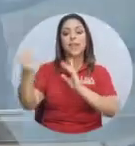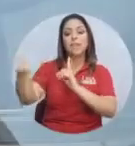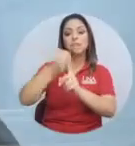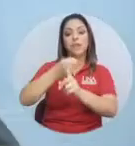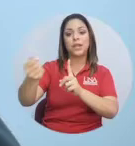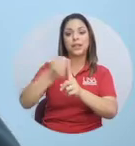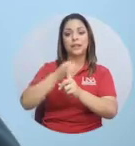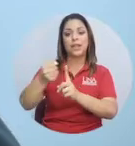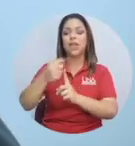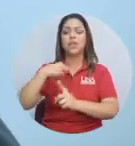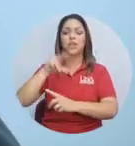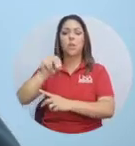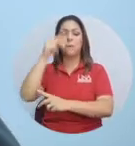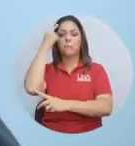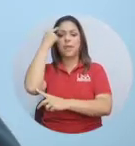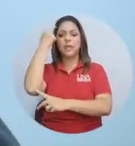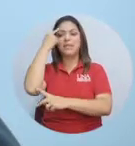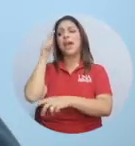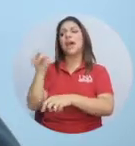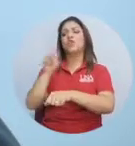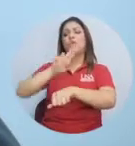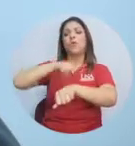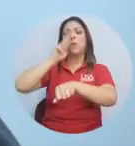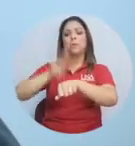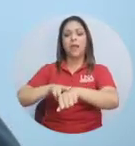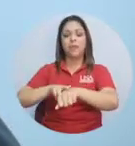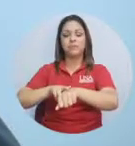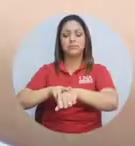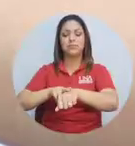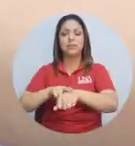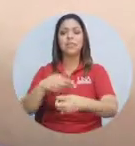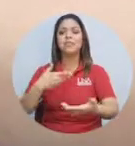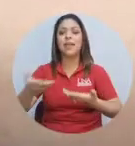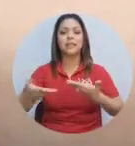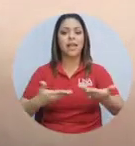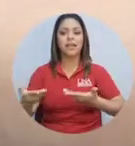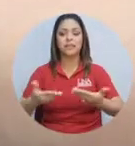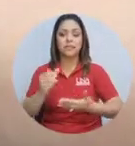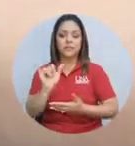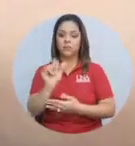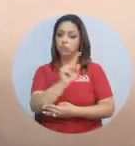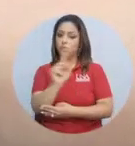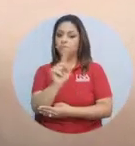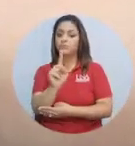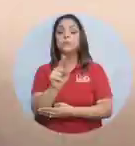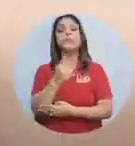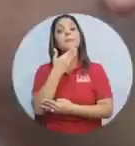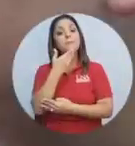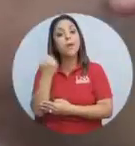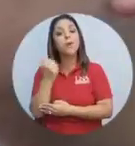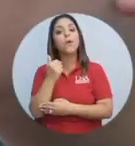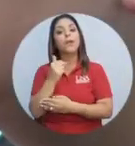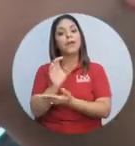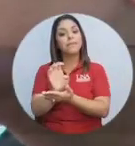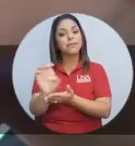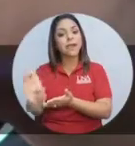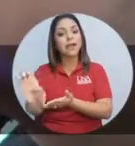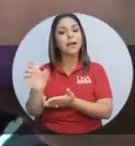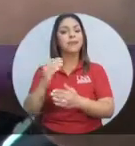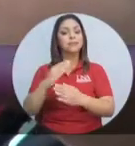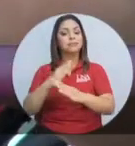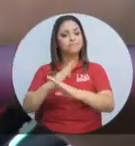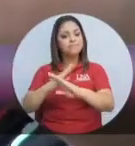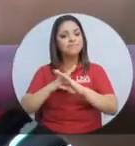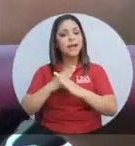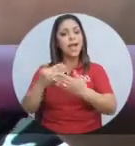no entonces crean que es normal que sean tratados de esa manera. Entonces la prevención, la educación